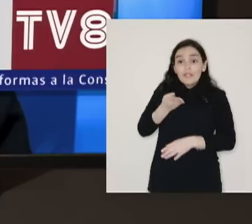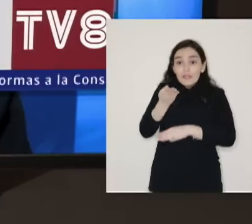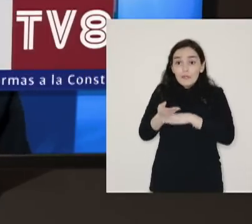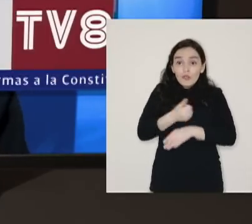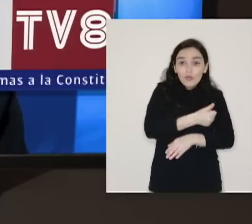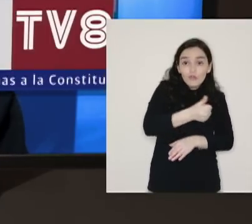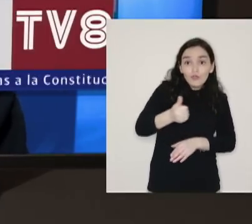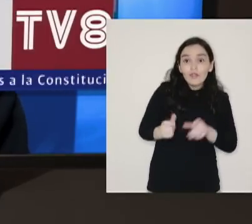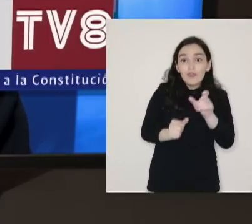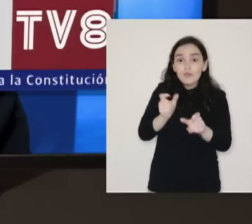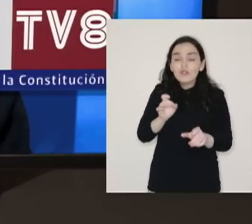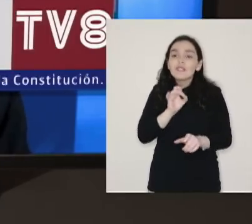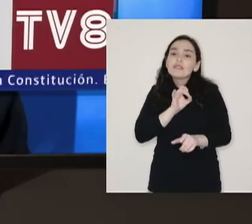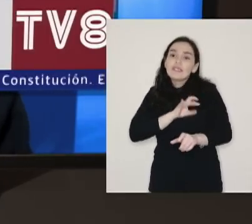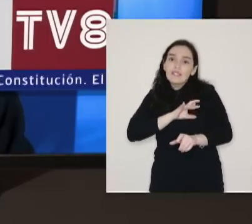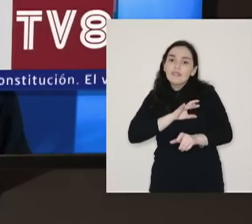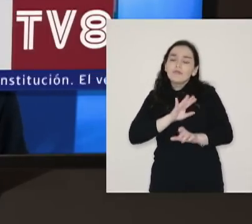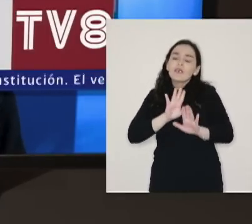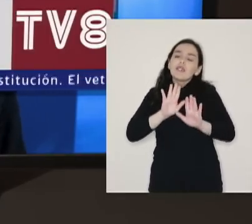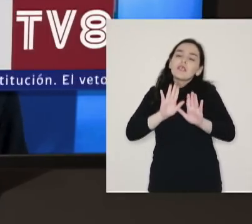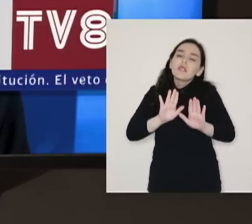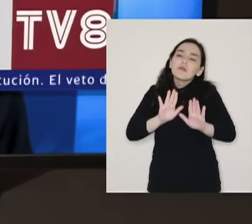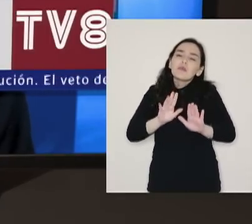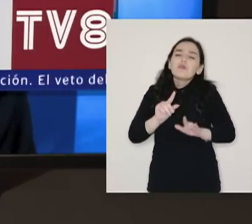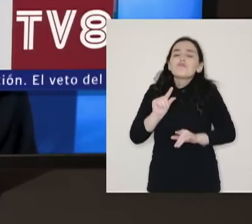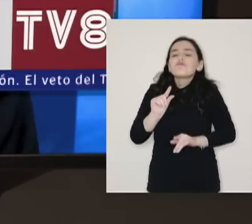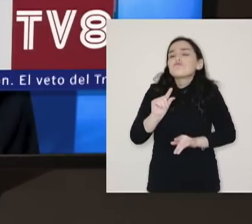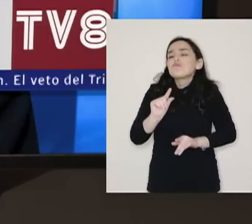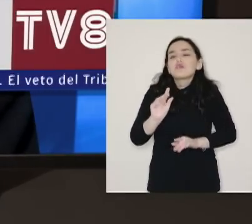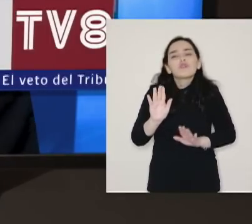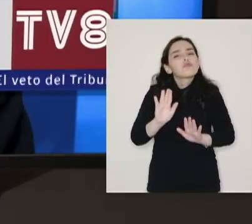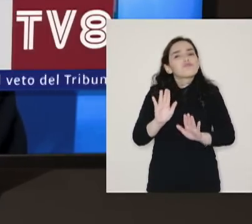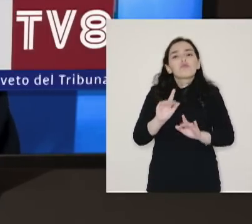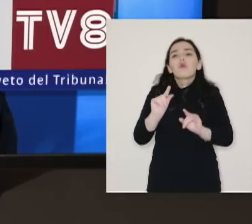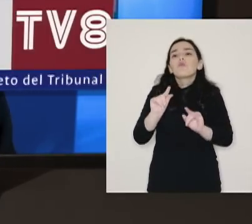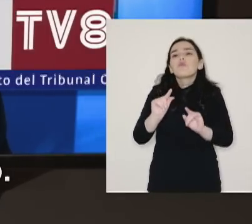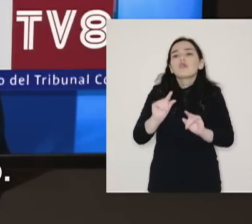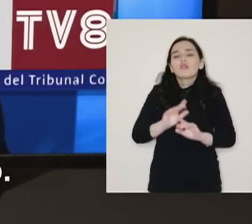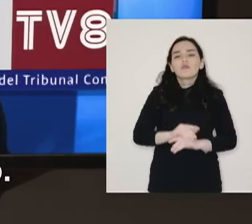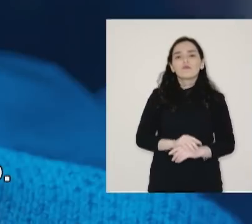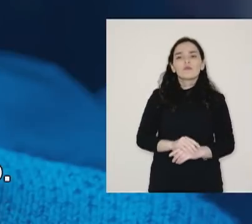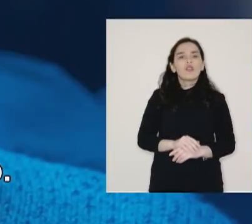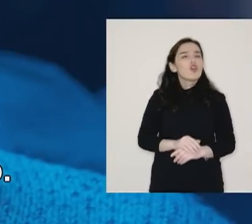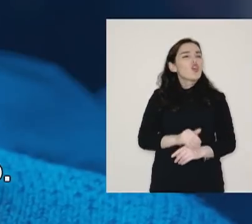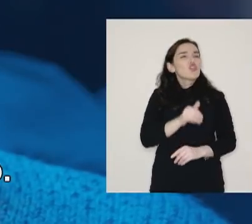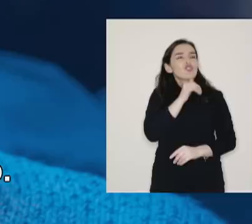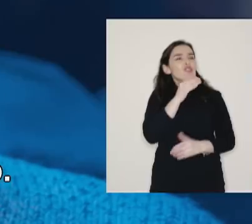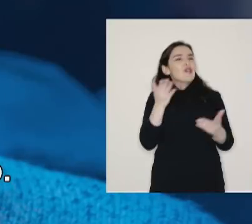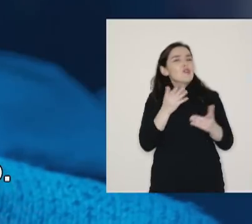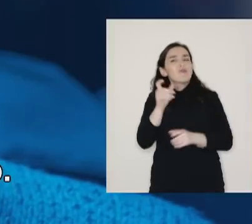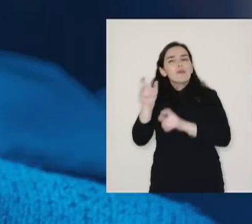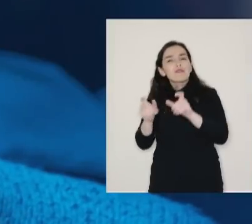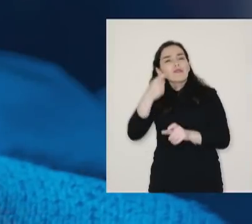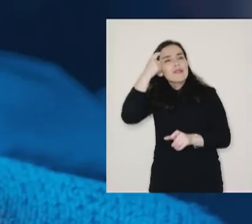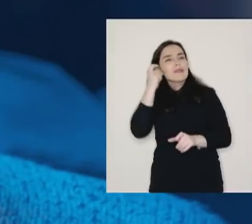los chilenos que esperen un poquito. ¿Ah? Solo un poquito. No sé cómo le creyeron a este